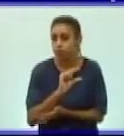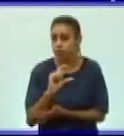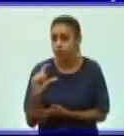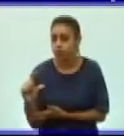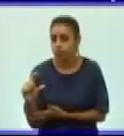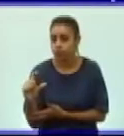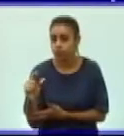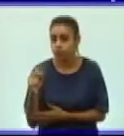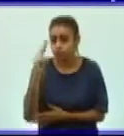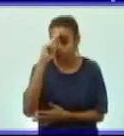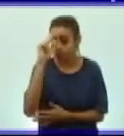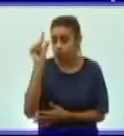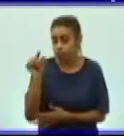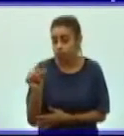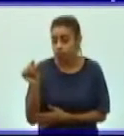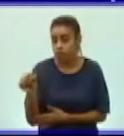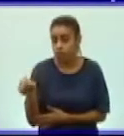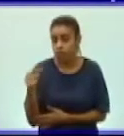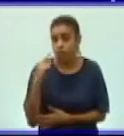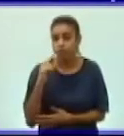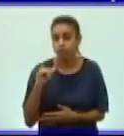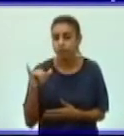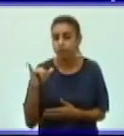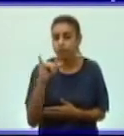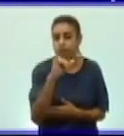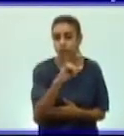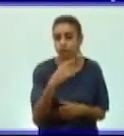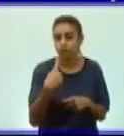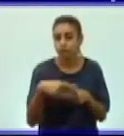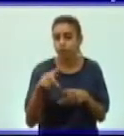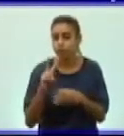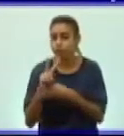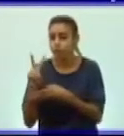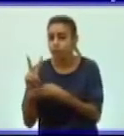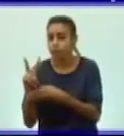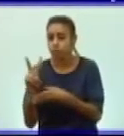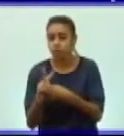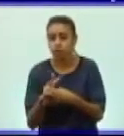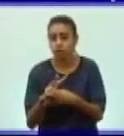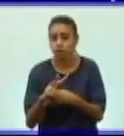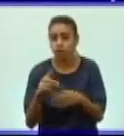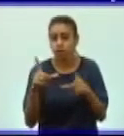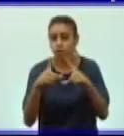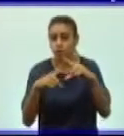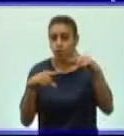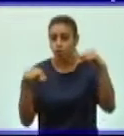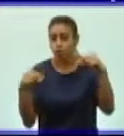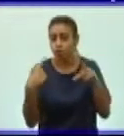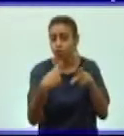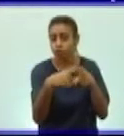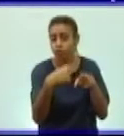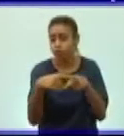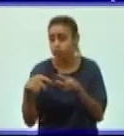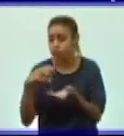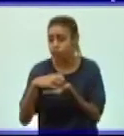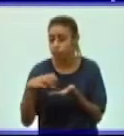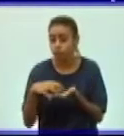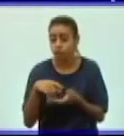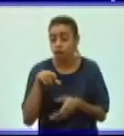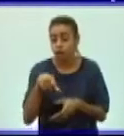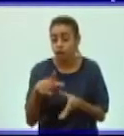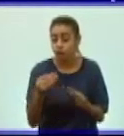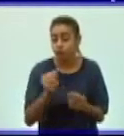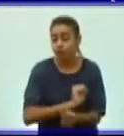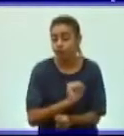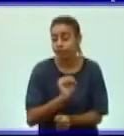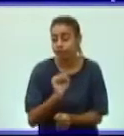hacer a la luna y demás en estos casos. Pero simultáneamente a esos logros alcanzados, se